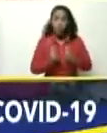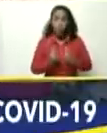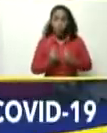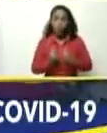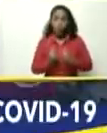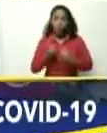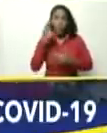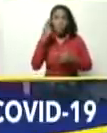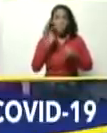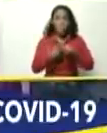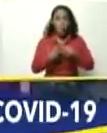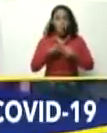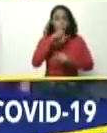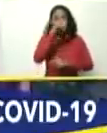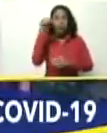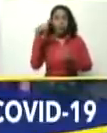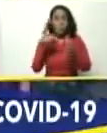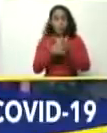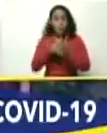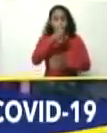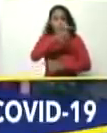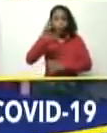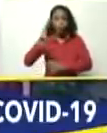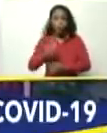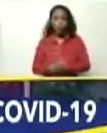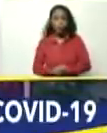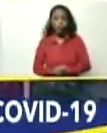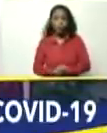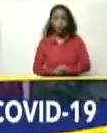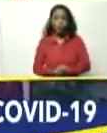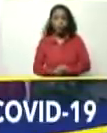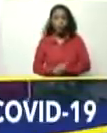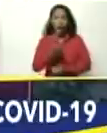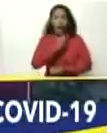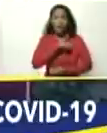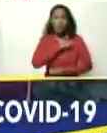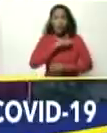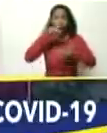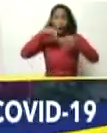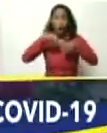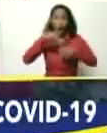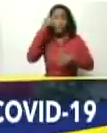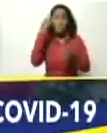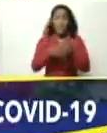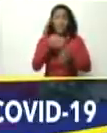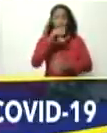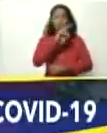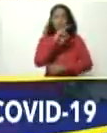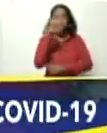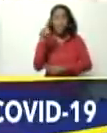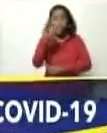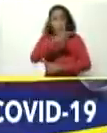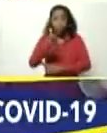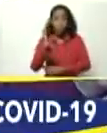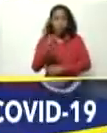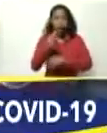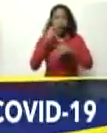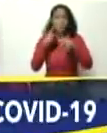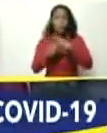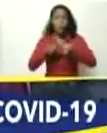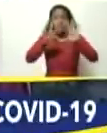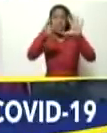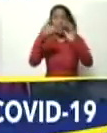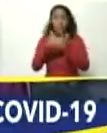por 100.000 habitantes, ¿verdad? España llegó hoy a 1.200 casos por 6.000